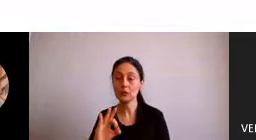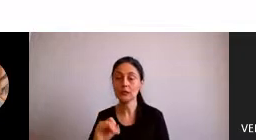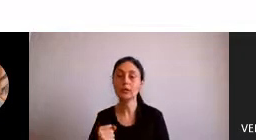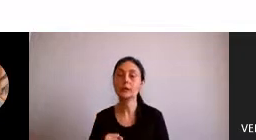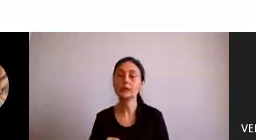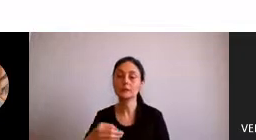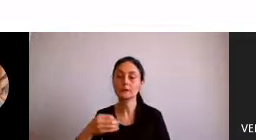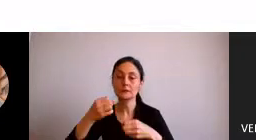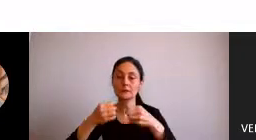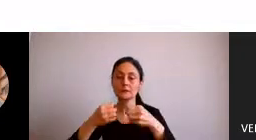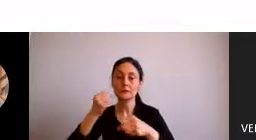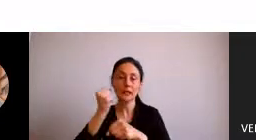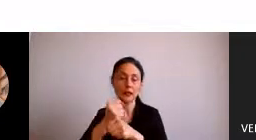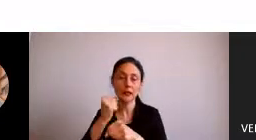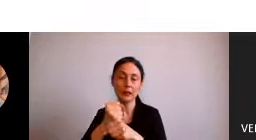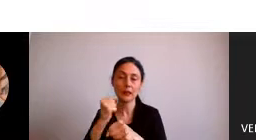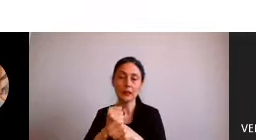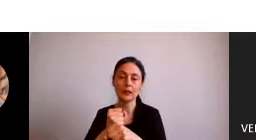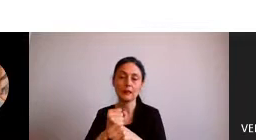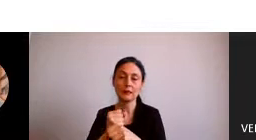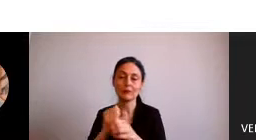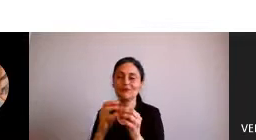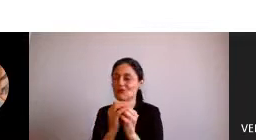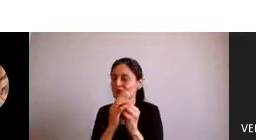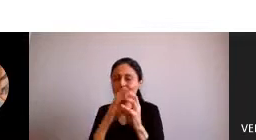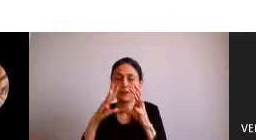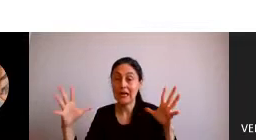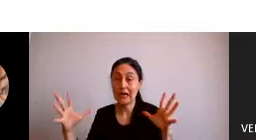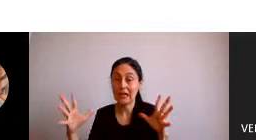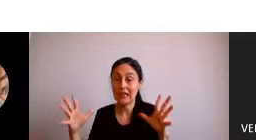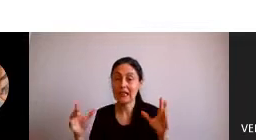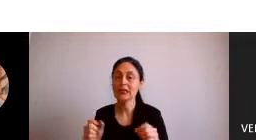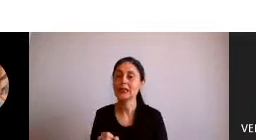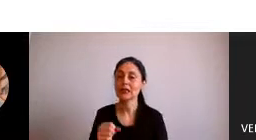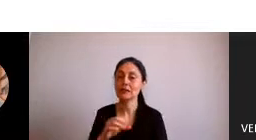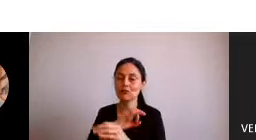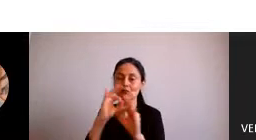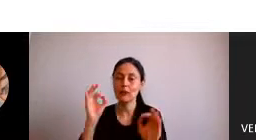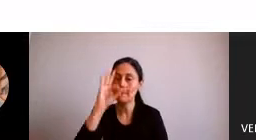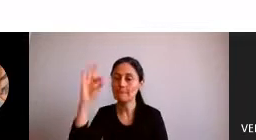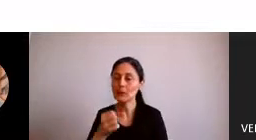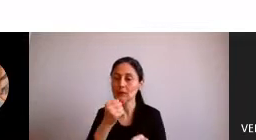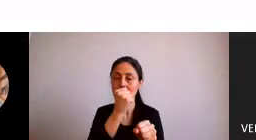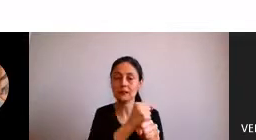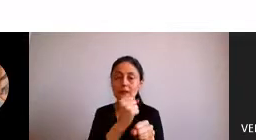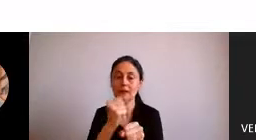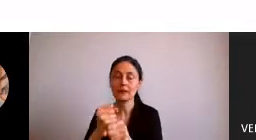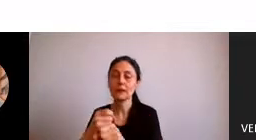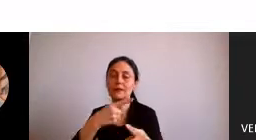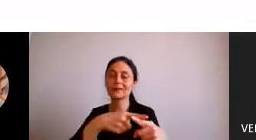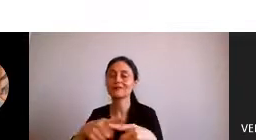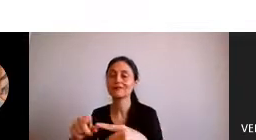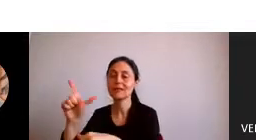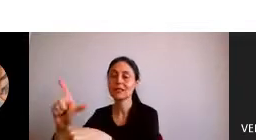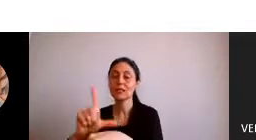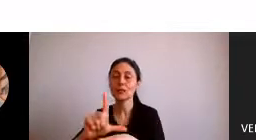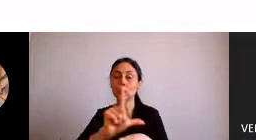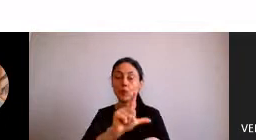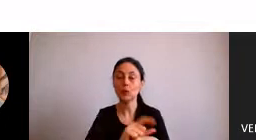salud hoy día tienen una gran demanda laboral, incluso cargada un poco hacia el extremo de que